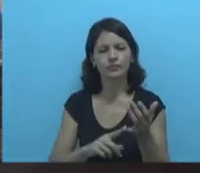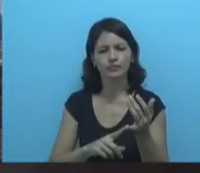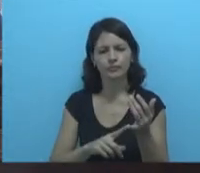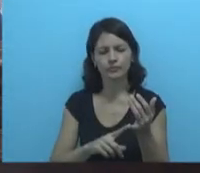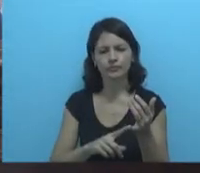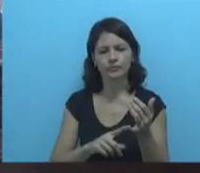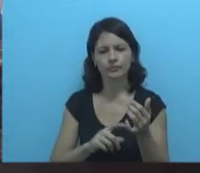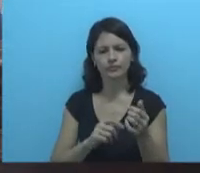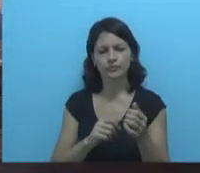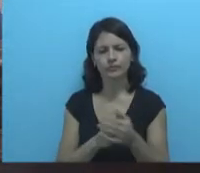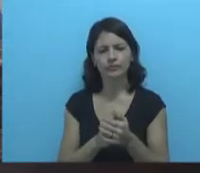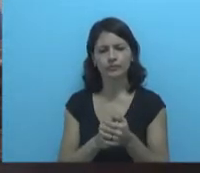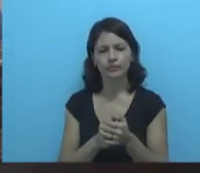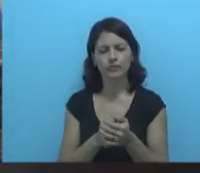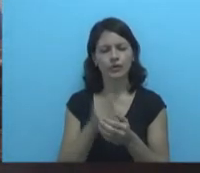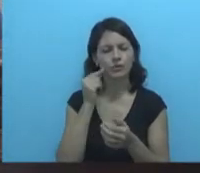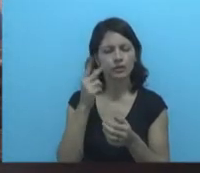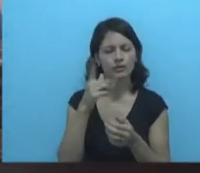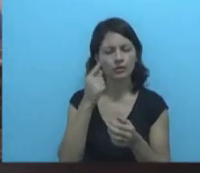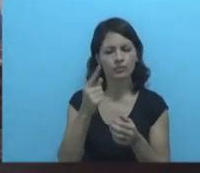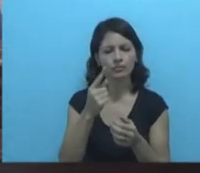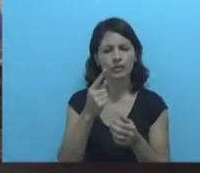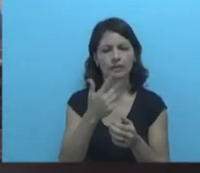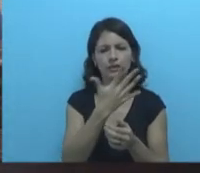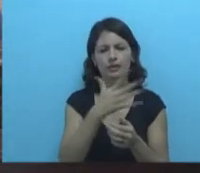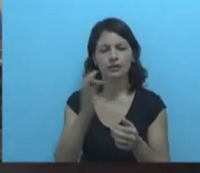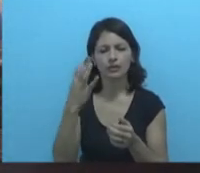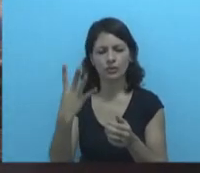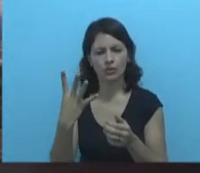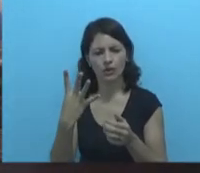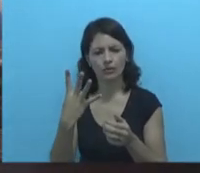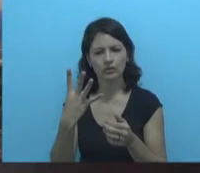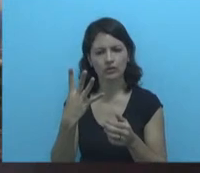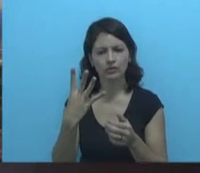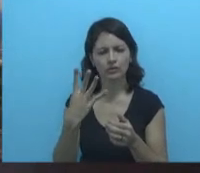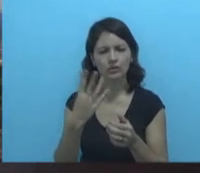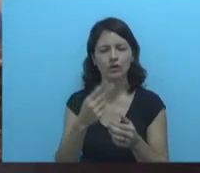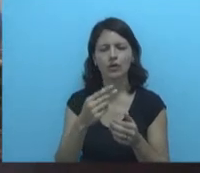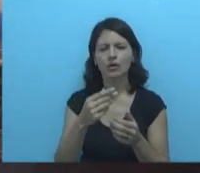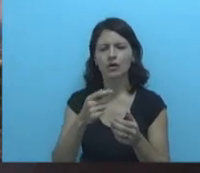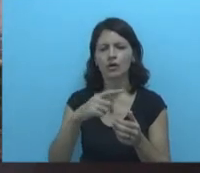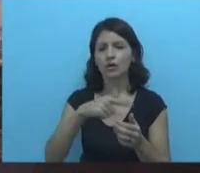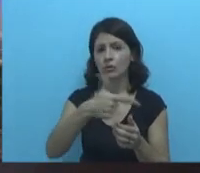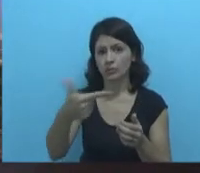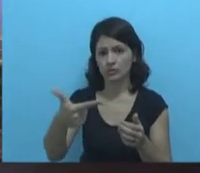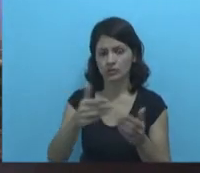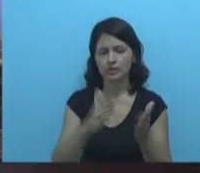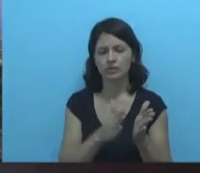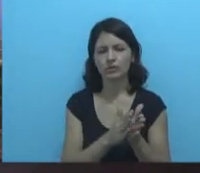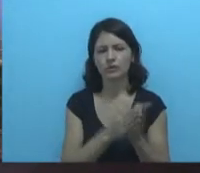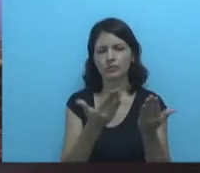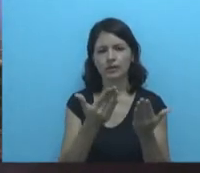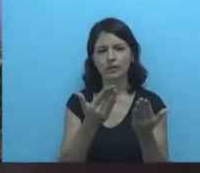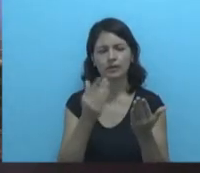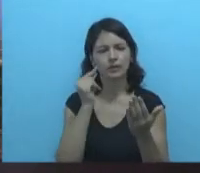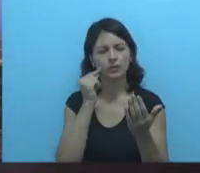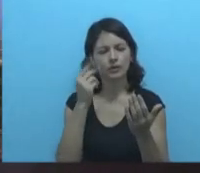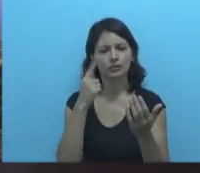sesión. Expediente 42504, el diputado Martínez, preferencia para una sesión.